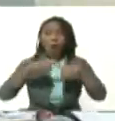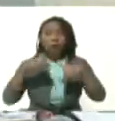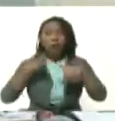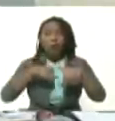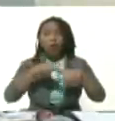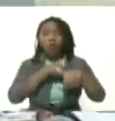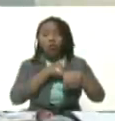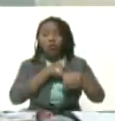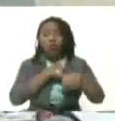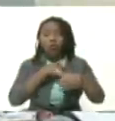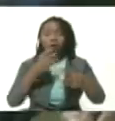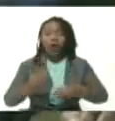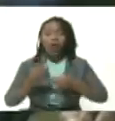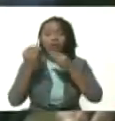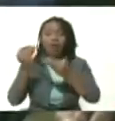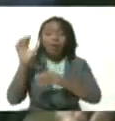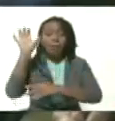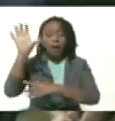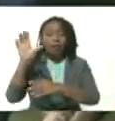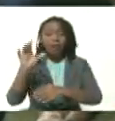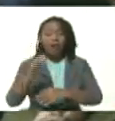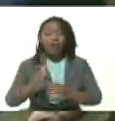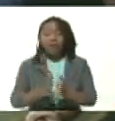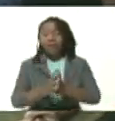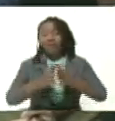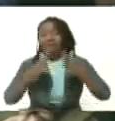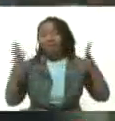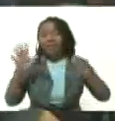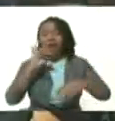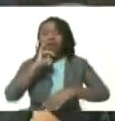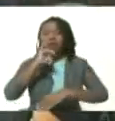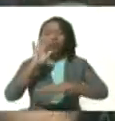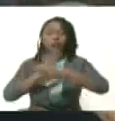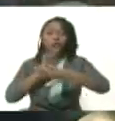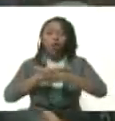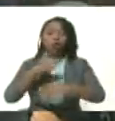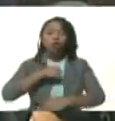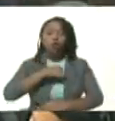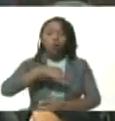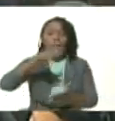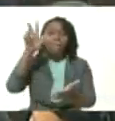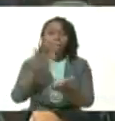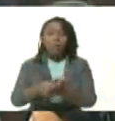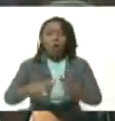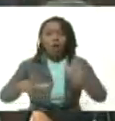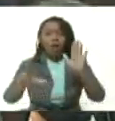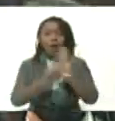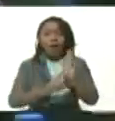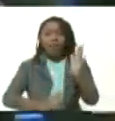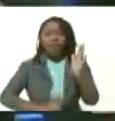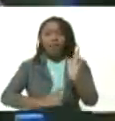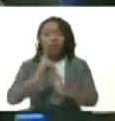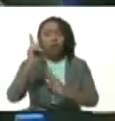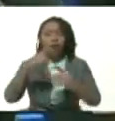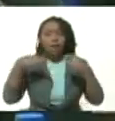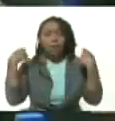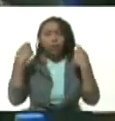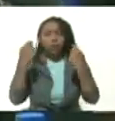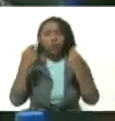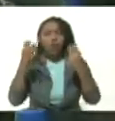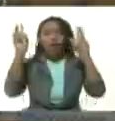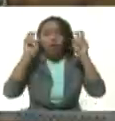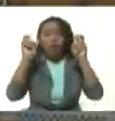nosotros que darle al país la gran noticia de que hemos aprobado la ley para el desarrollo y el fomento de los